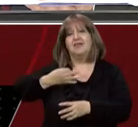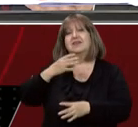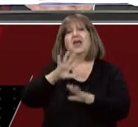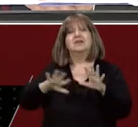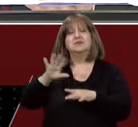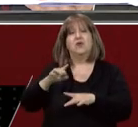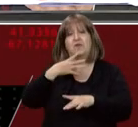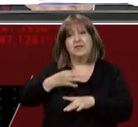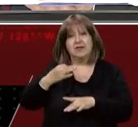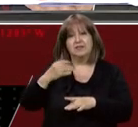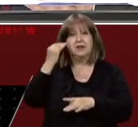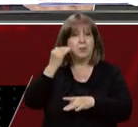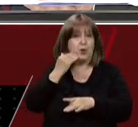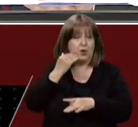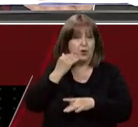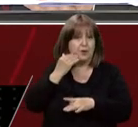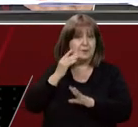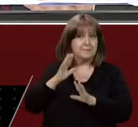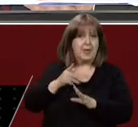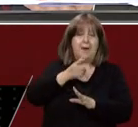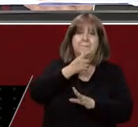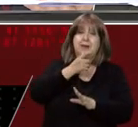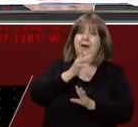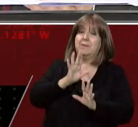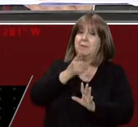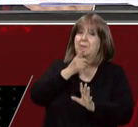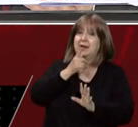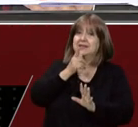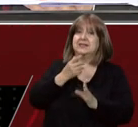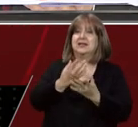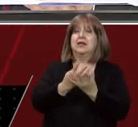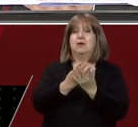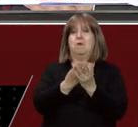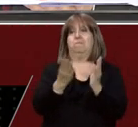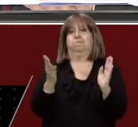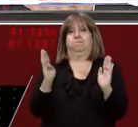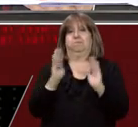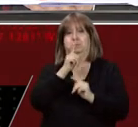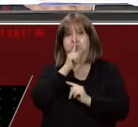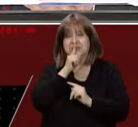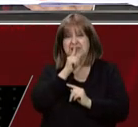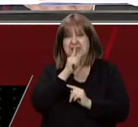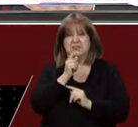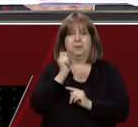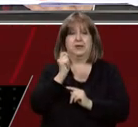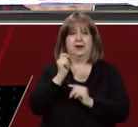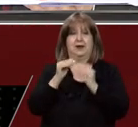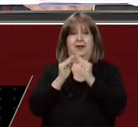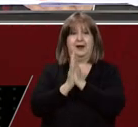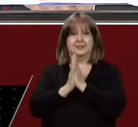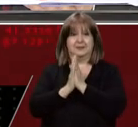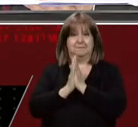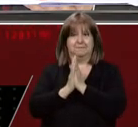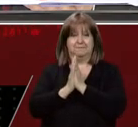en el próbolo? Entonces, para mí, ese blindaje viene dado justamente por la propia Iglesia. Yo no me voy a poner a